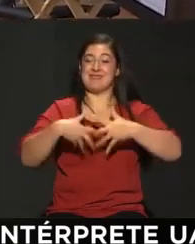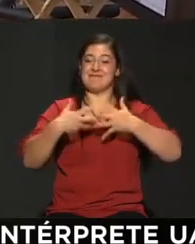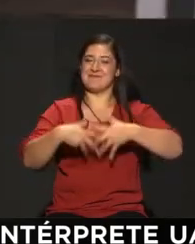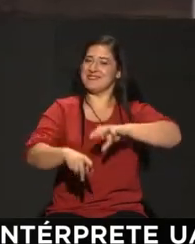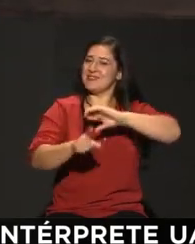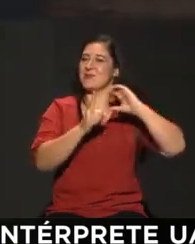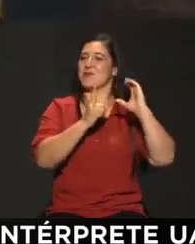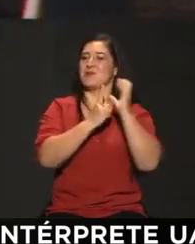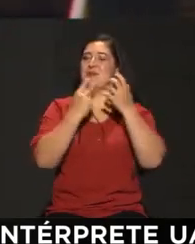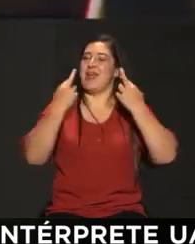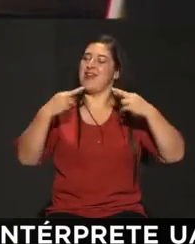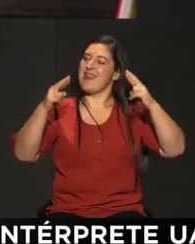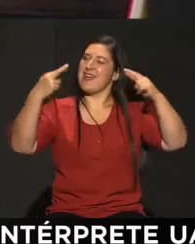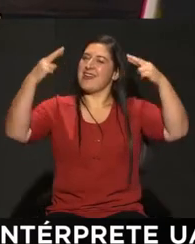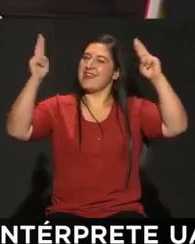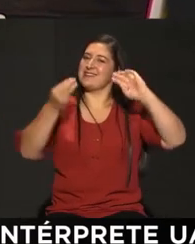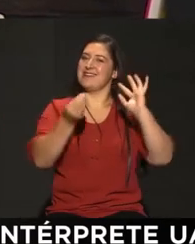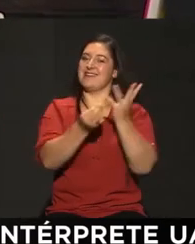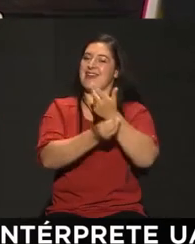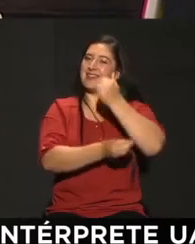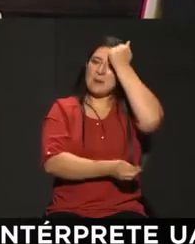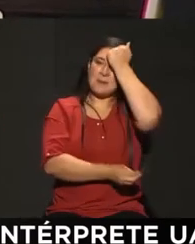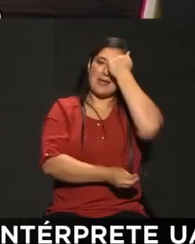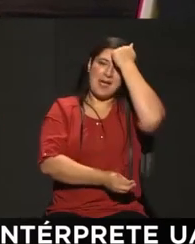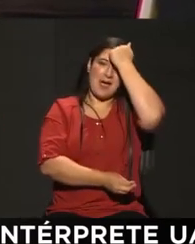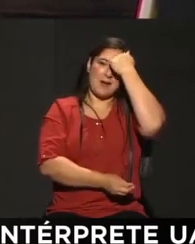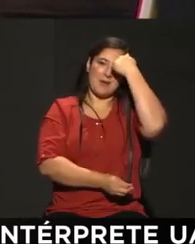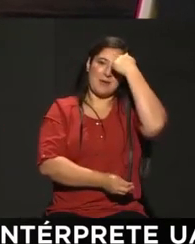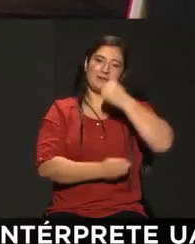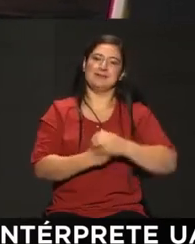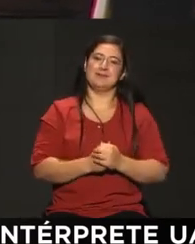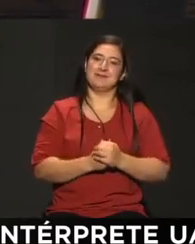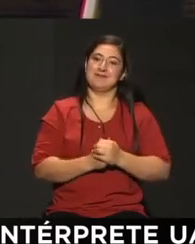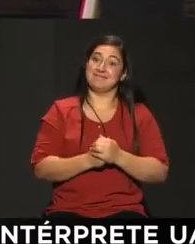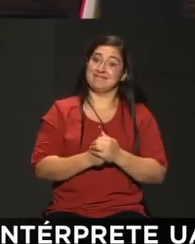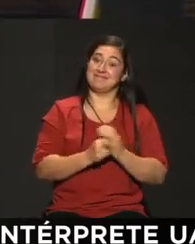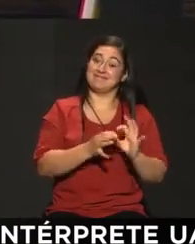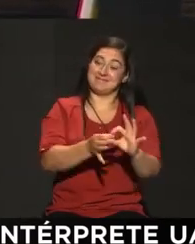eco tambor, recreación, arte y pedagogía, la unión perfecta. A ver,